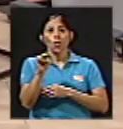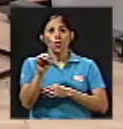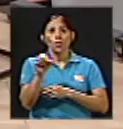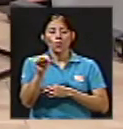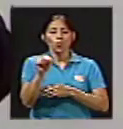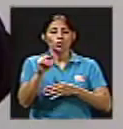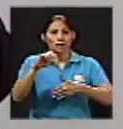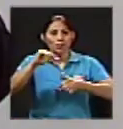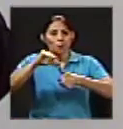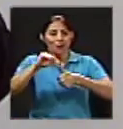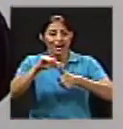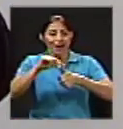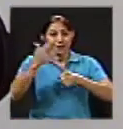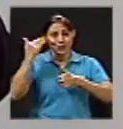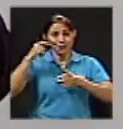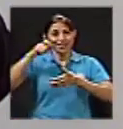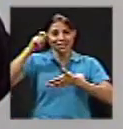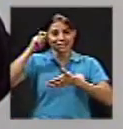Rica no quiso. Y